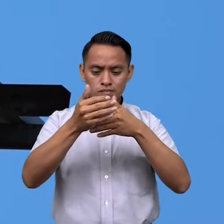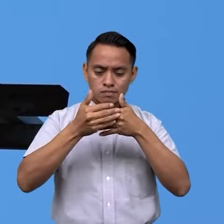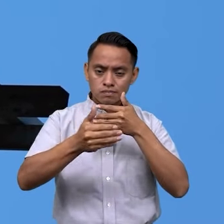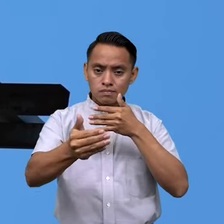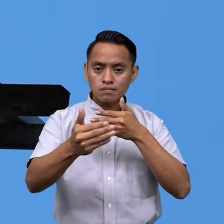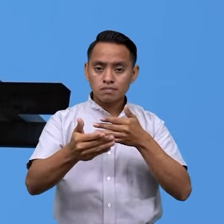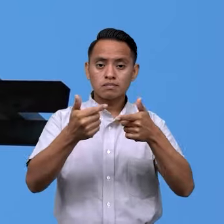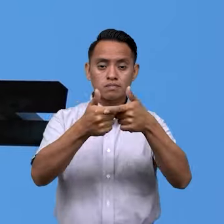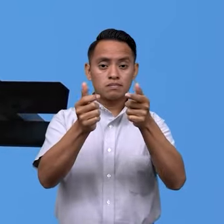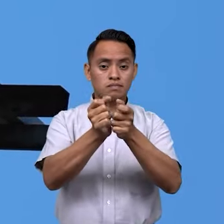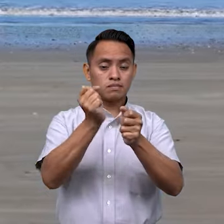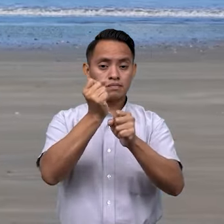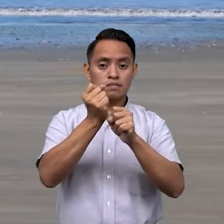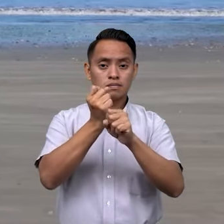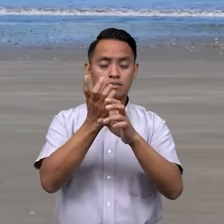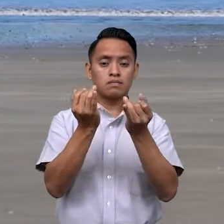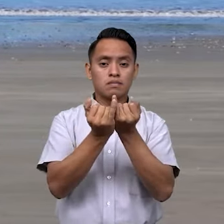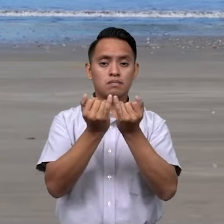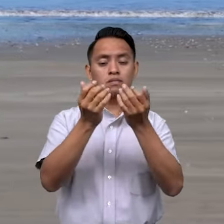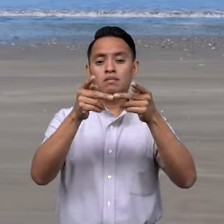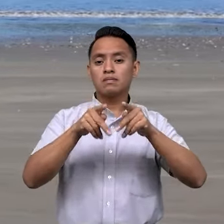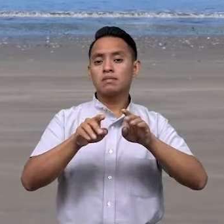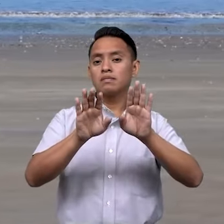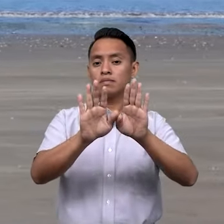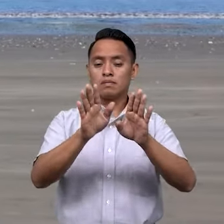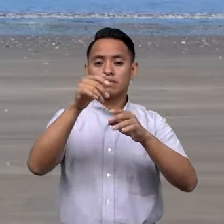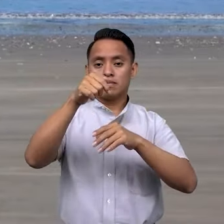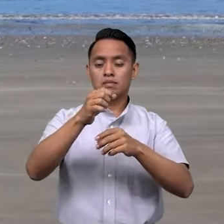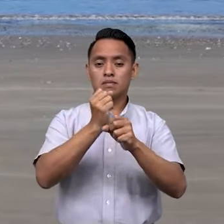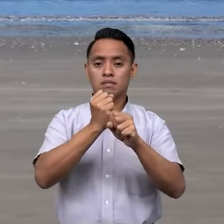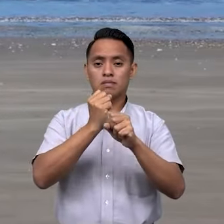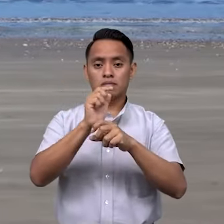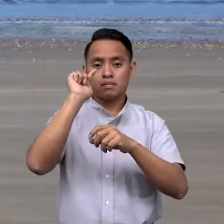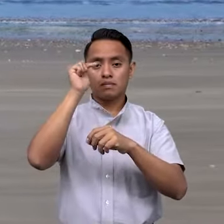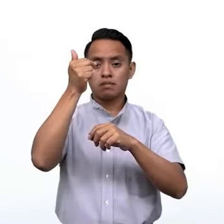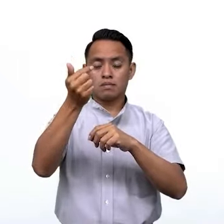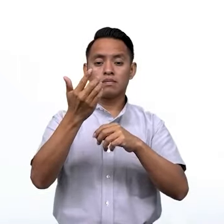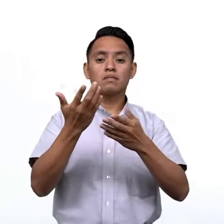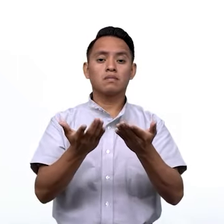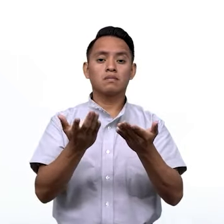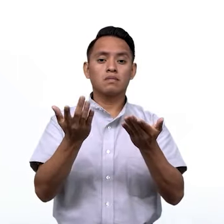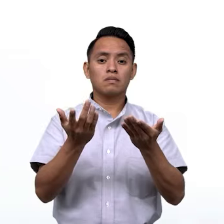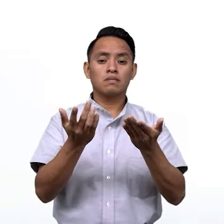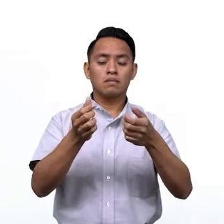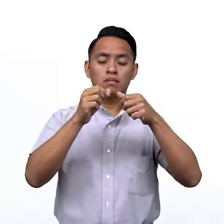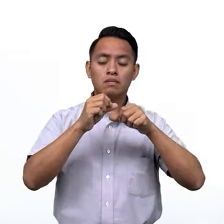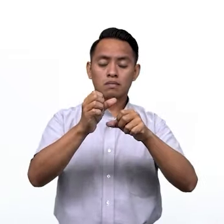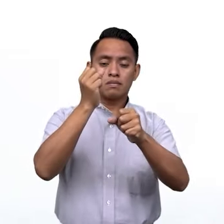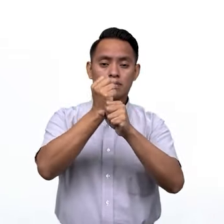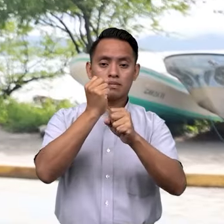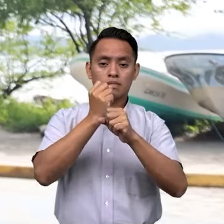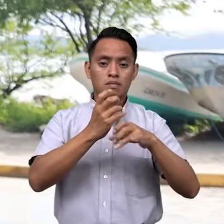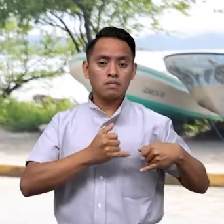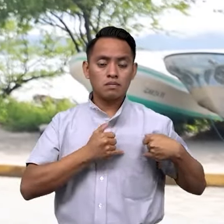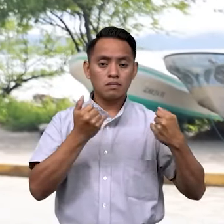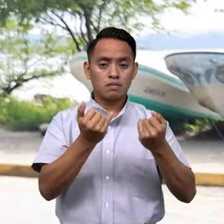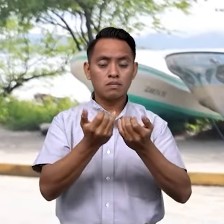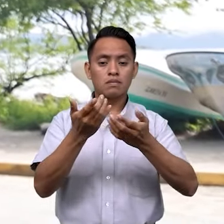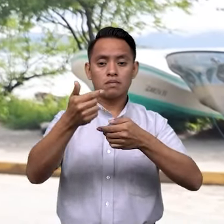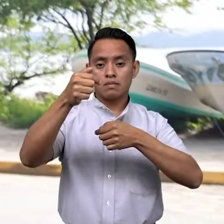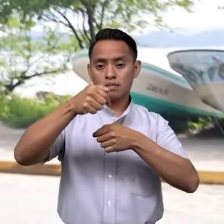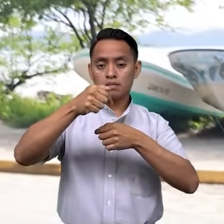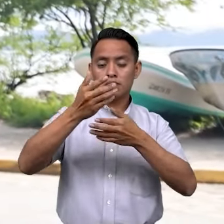mantenemos brigaditas, incluso nuestro personal que trabaja para el gobierno local, mantenemos toditas las instituciones activadas de